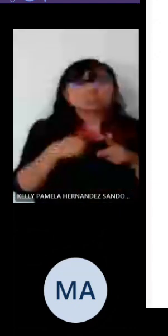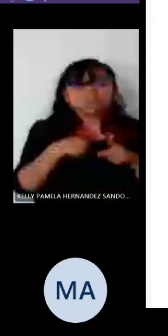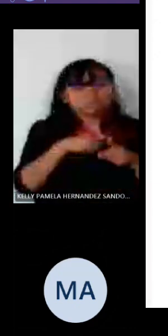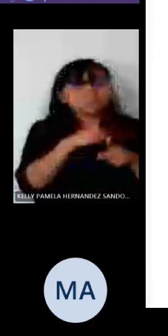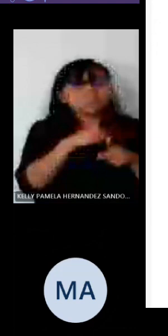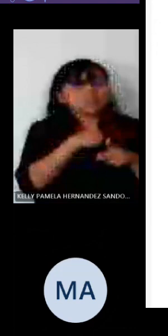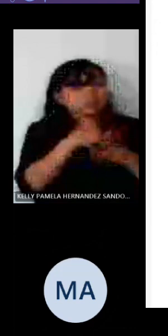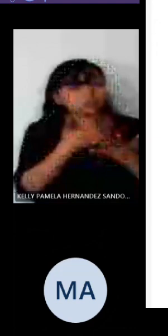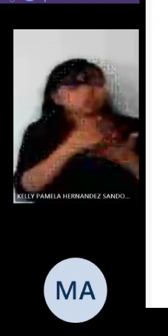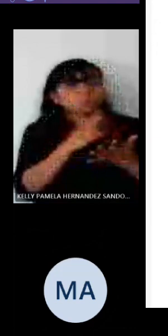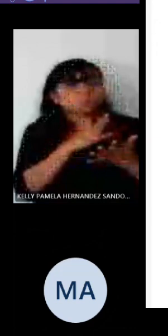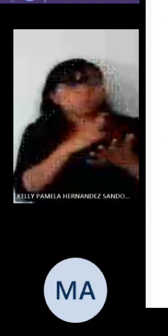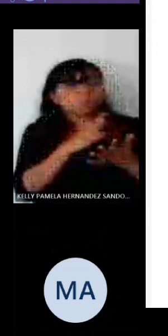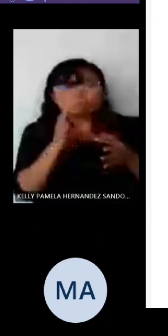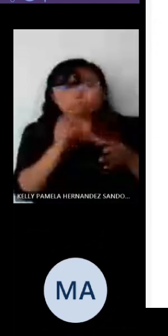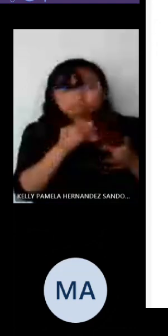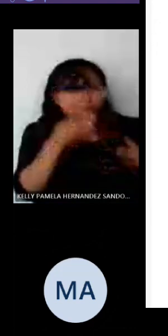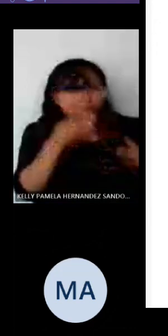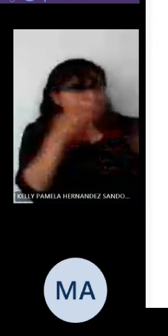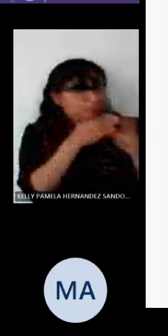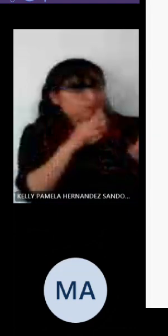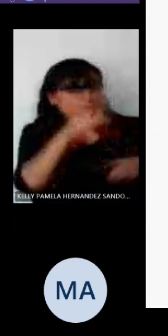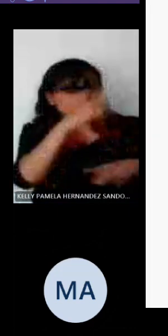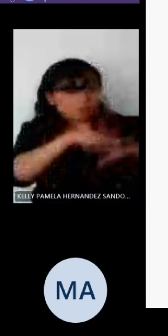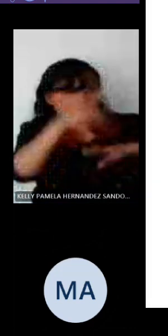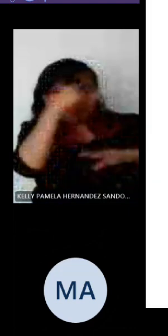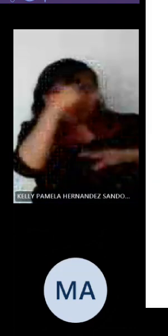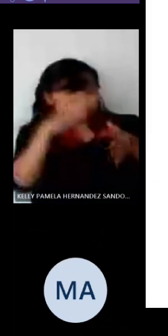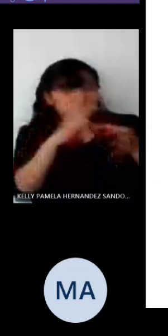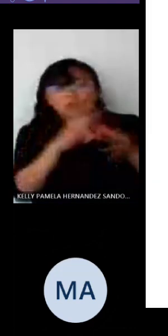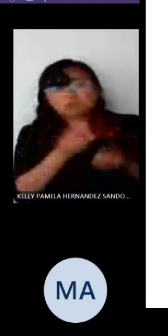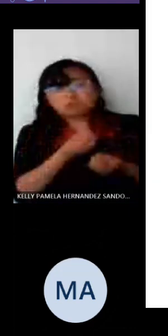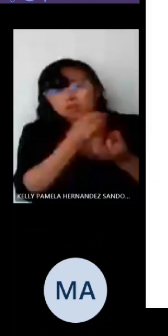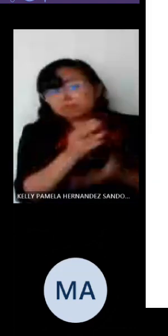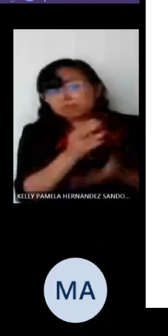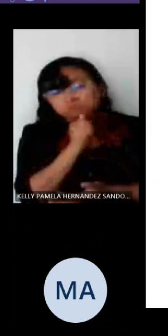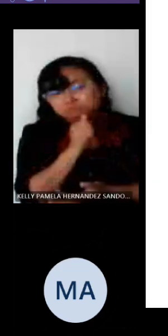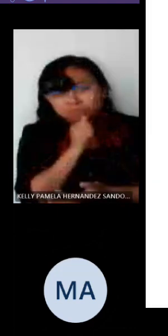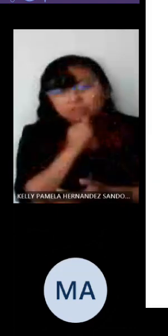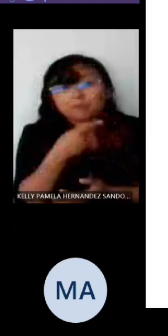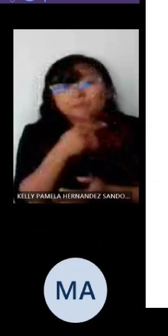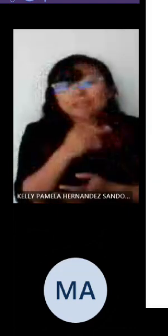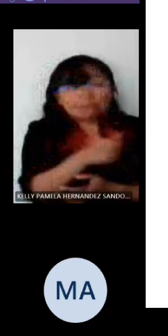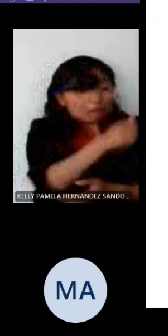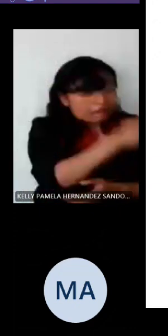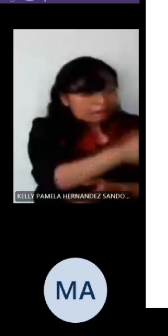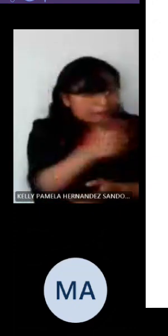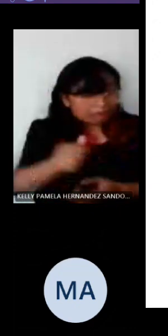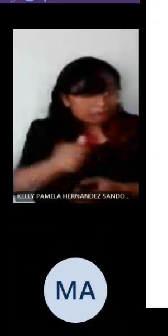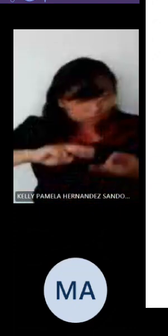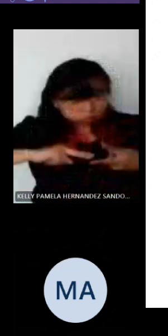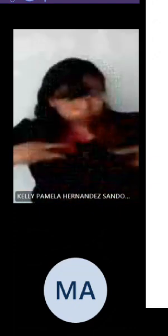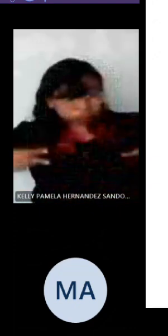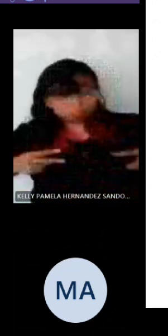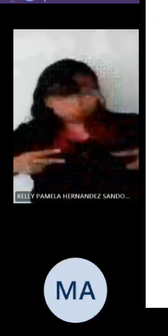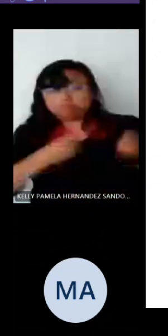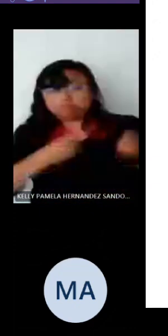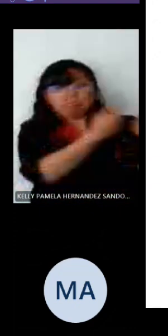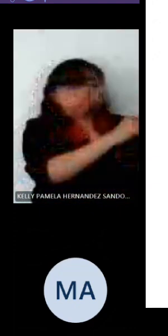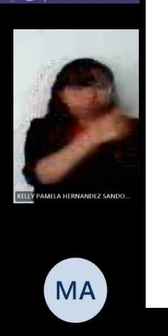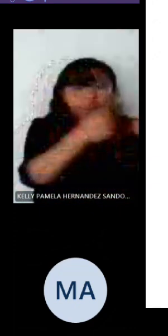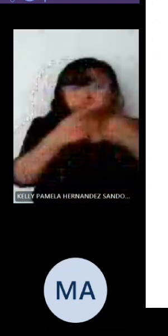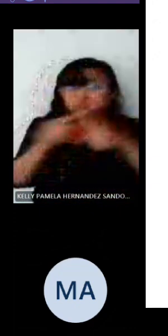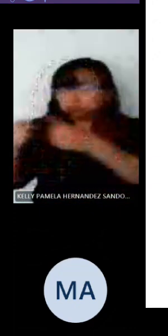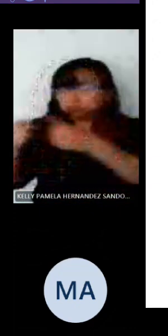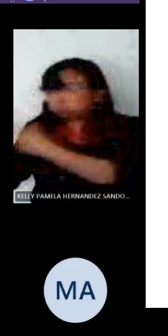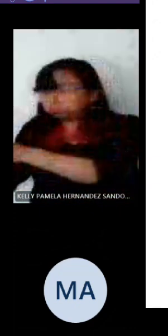ahora sí que puntualizar, porque a veces estos genes pues son tan únicos que podemos tener mutaciones que se llaman Juan